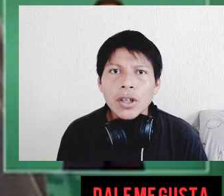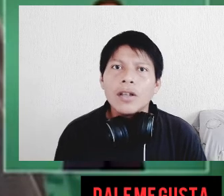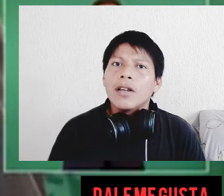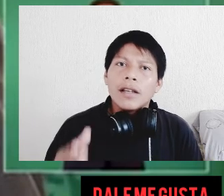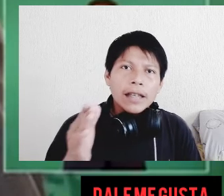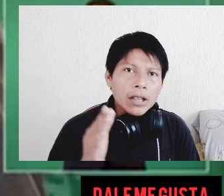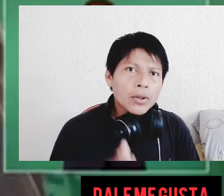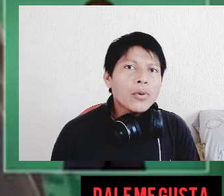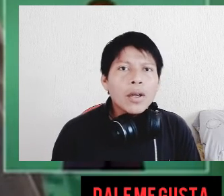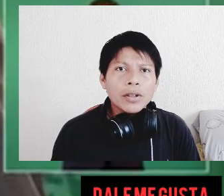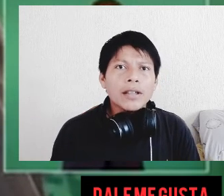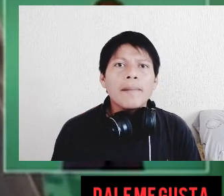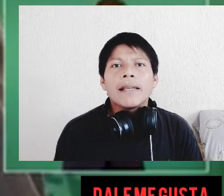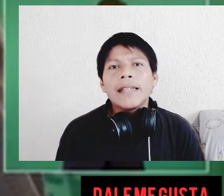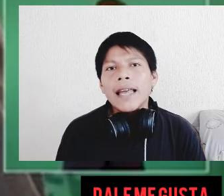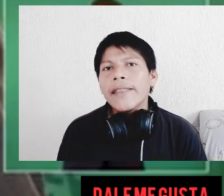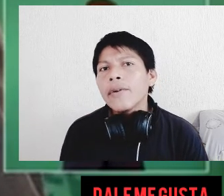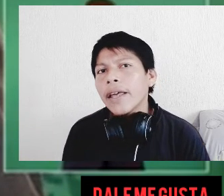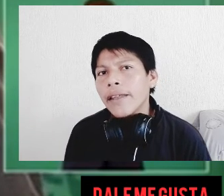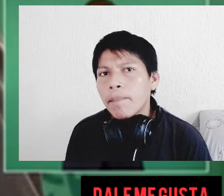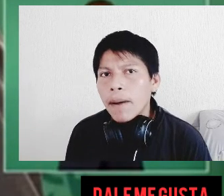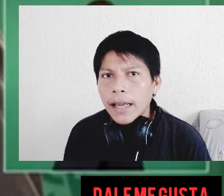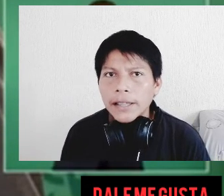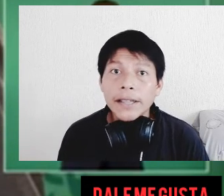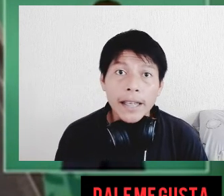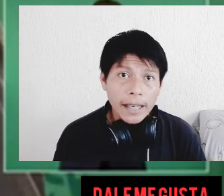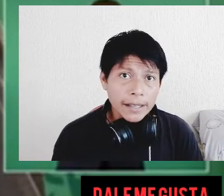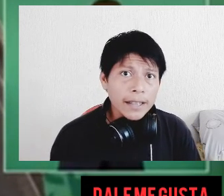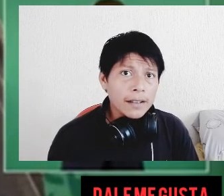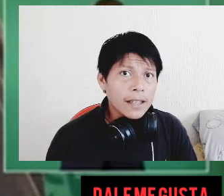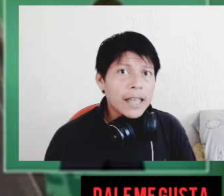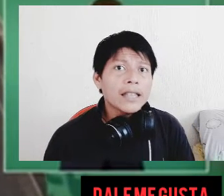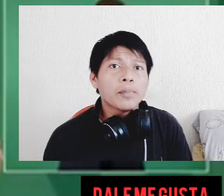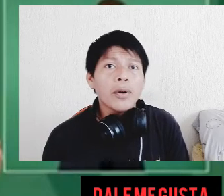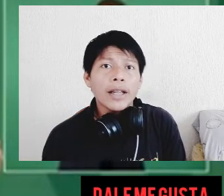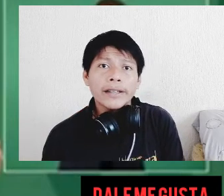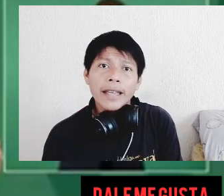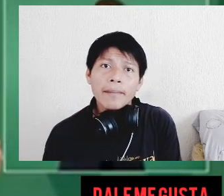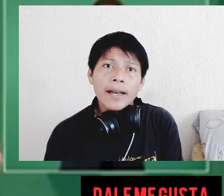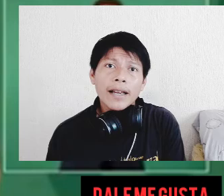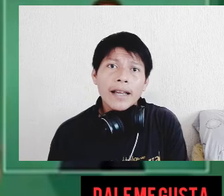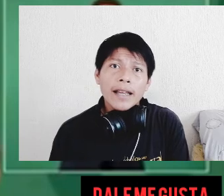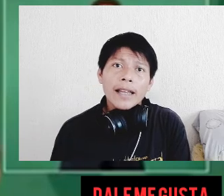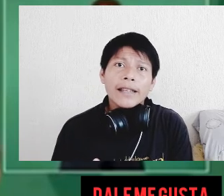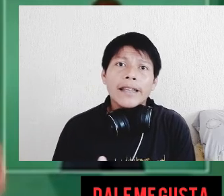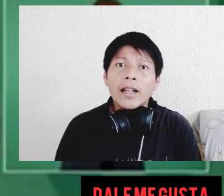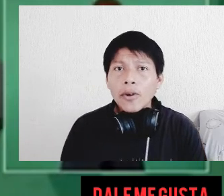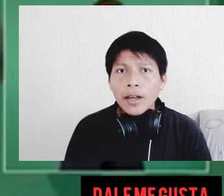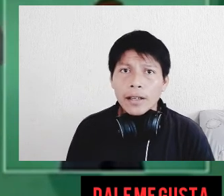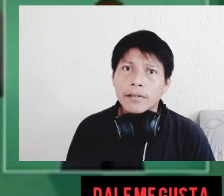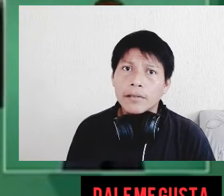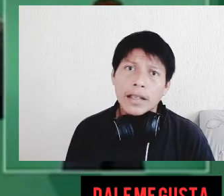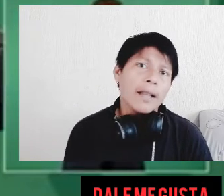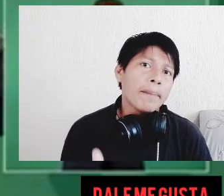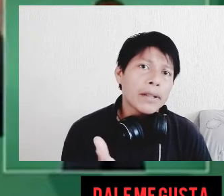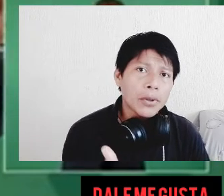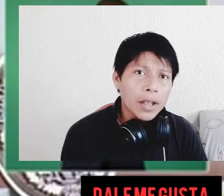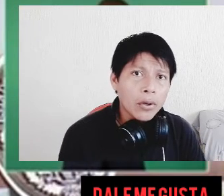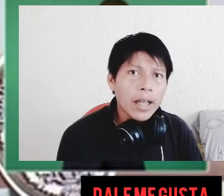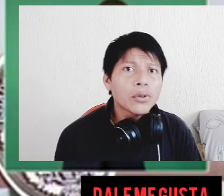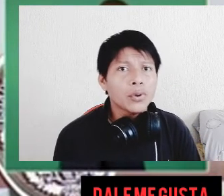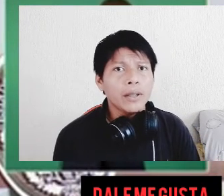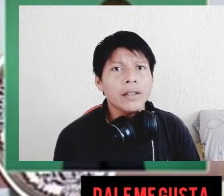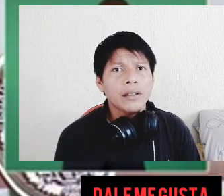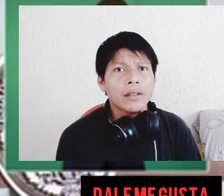recordarles que yo he tocado este tema. Si la deuda del país crece, es por el tema del dólar. El precio